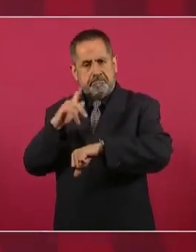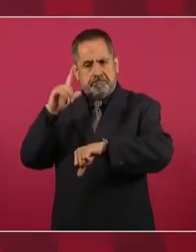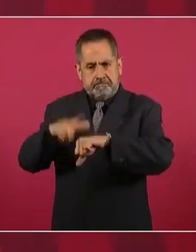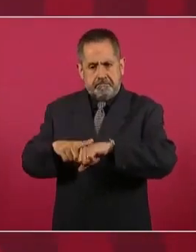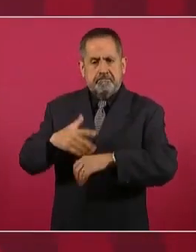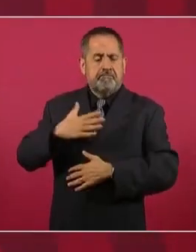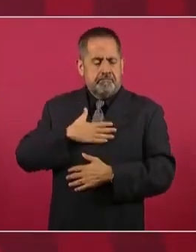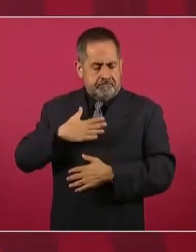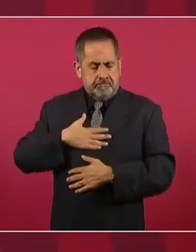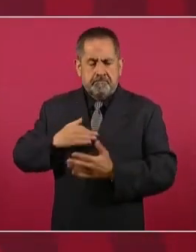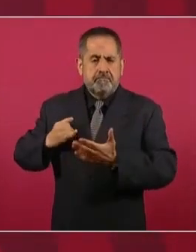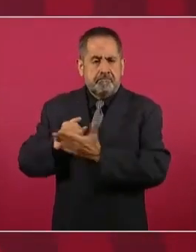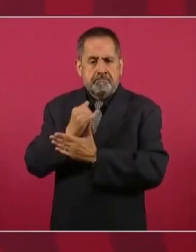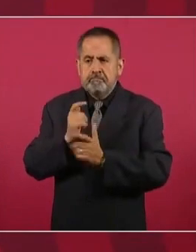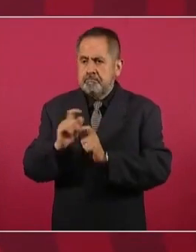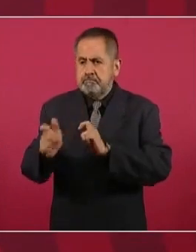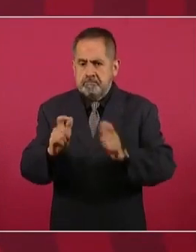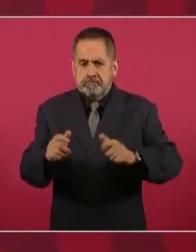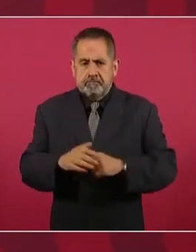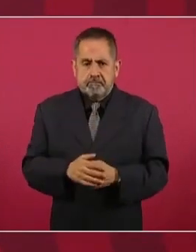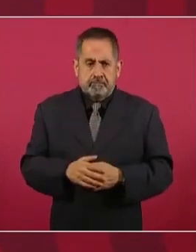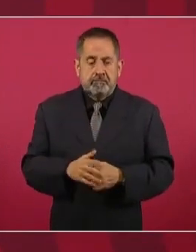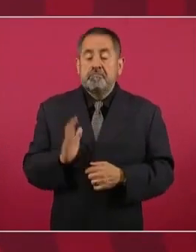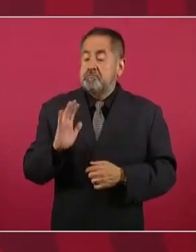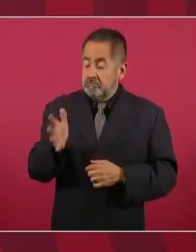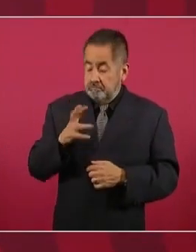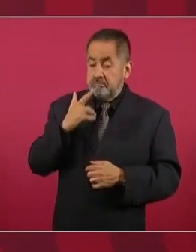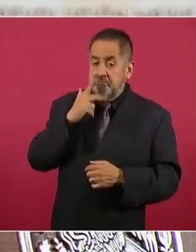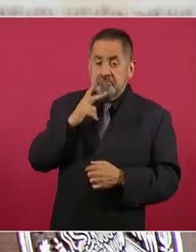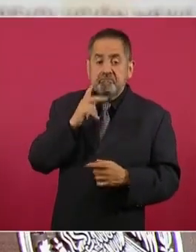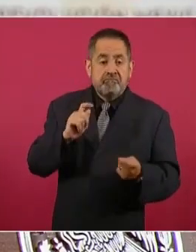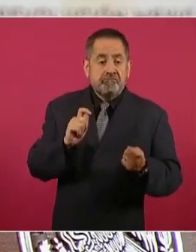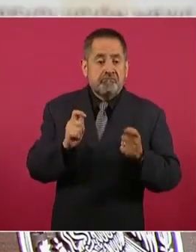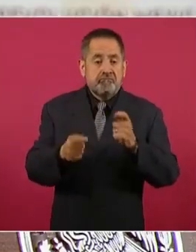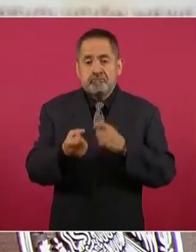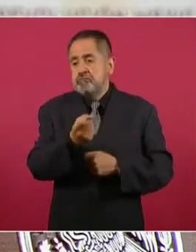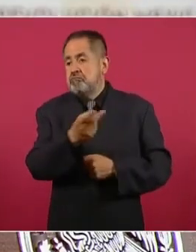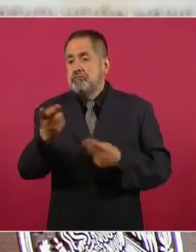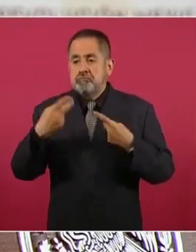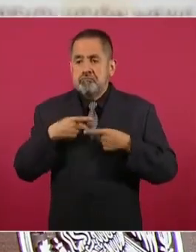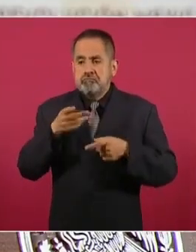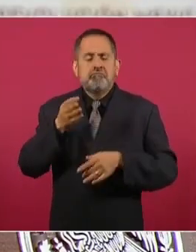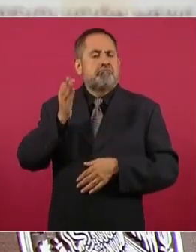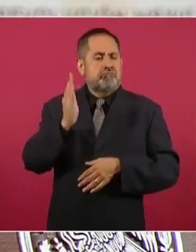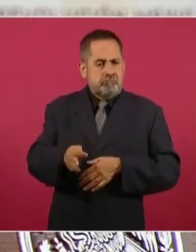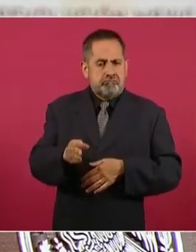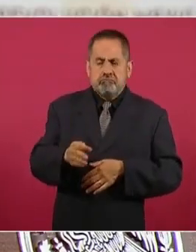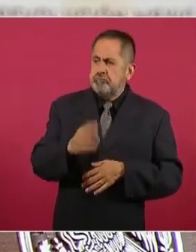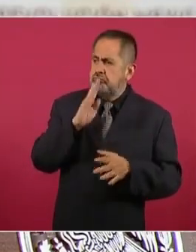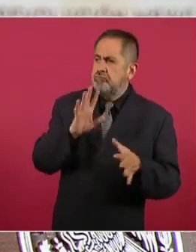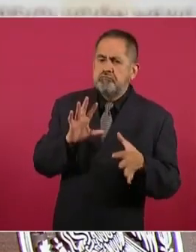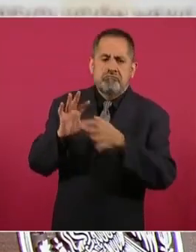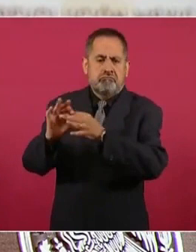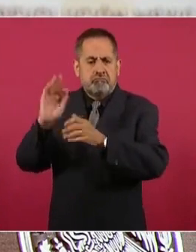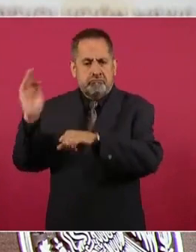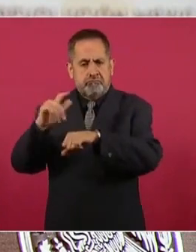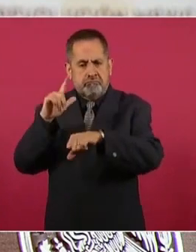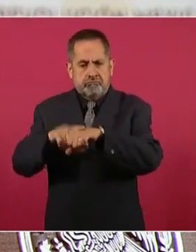y se está logrando, se están portando. Los trabajadores lo aceptan